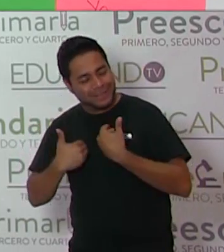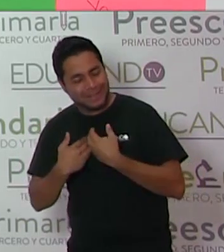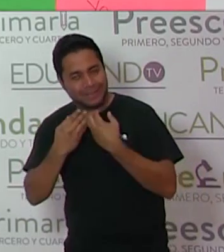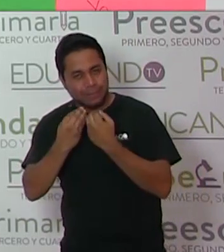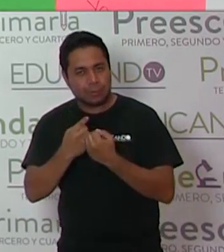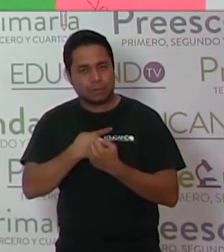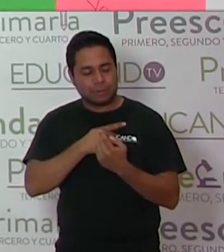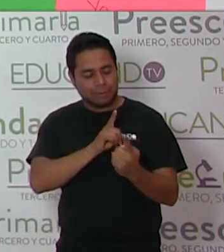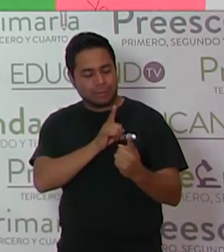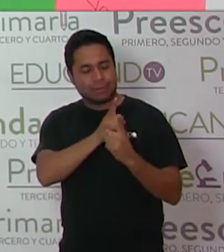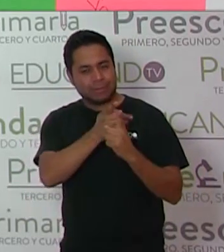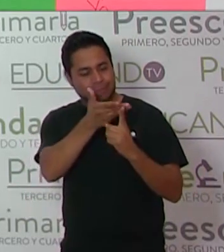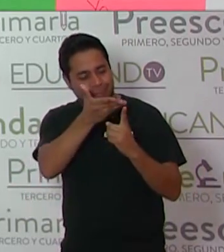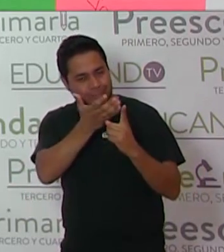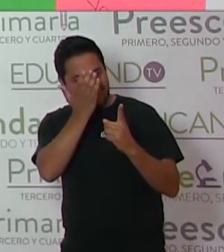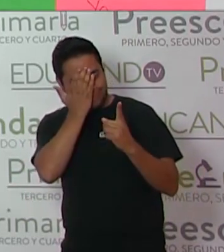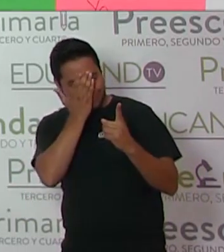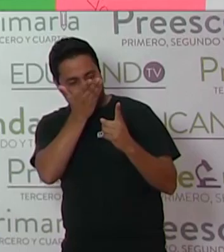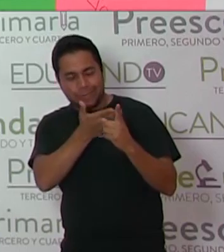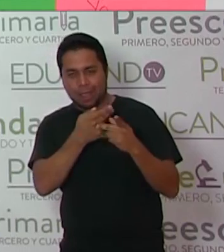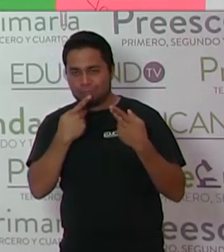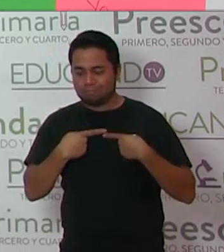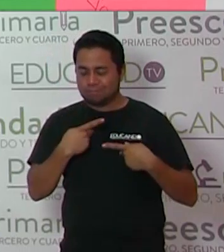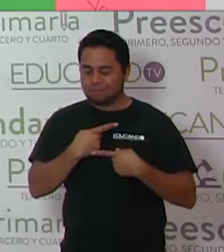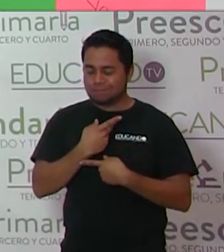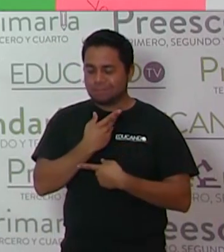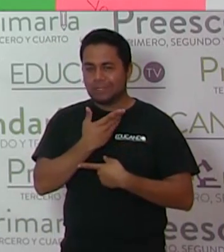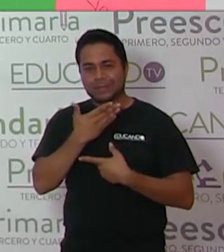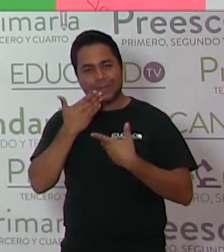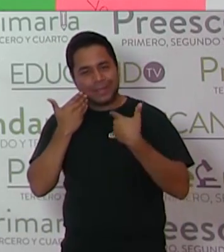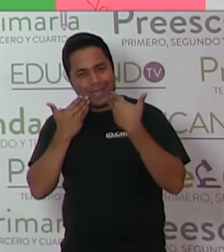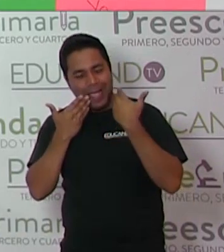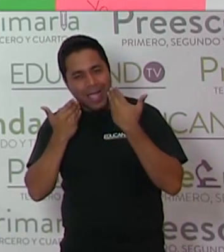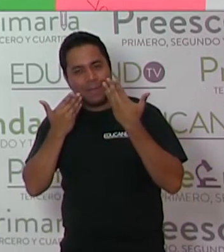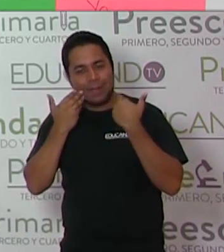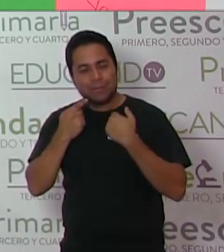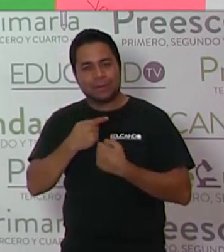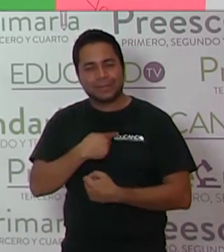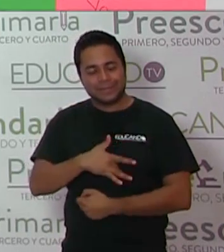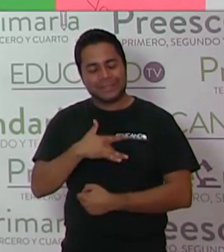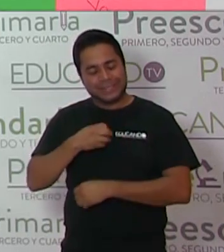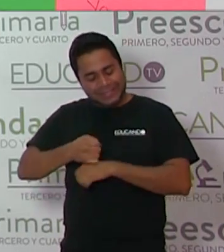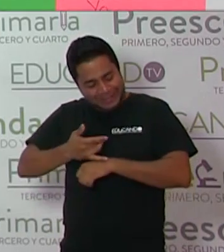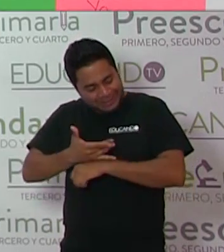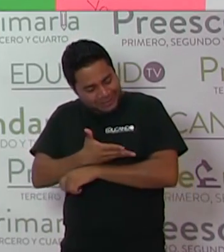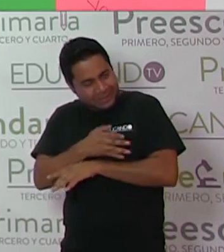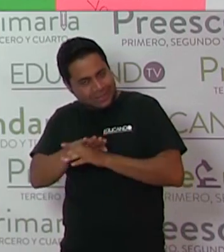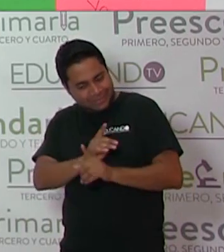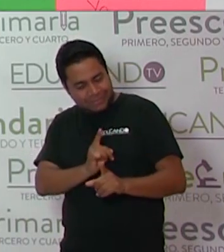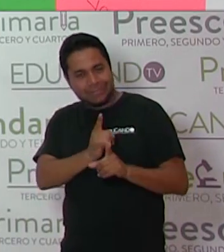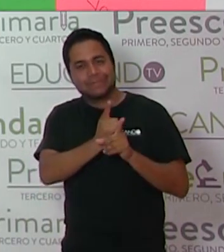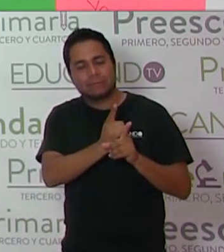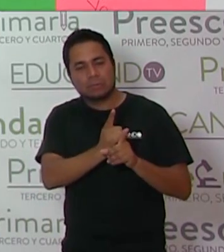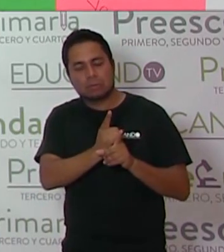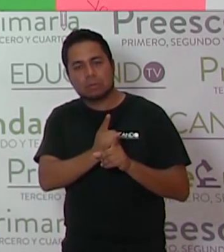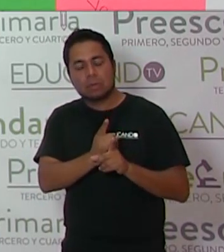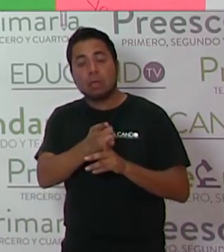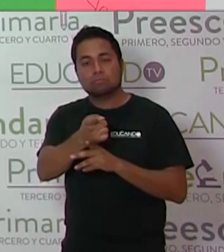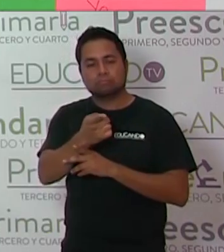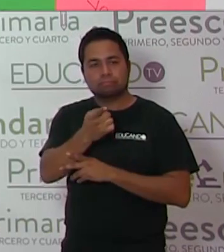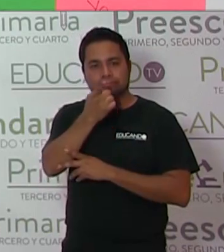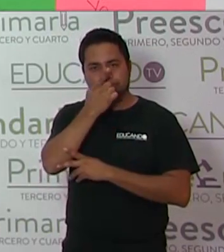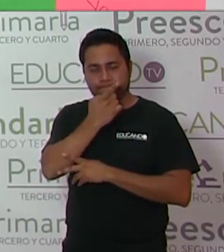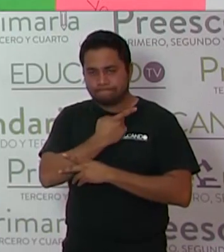y conocí a un muchacho muy amable. Estoy emocionada de haberlo conocido.